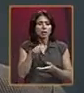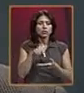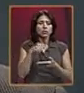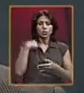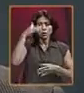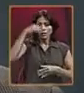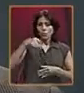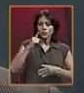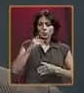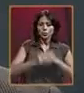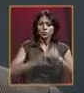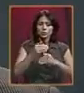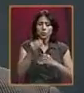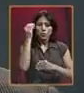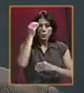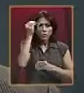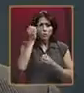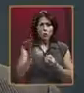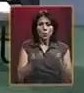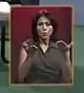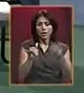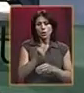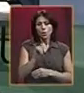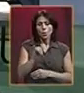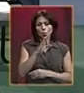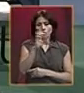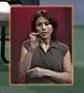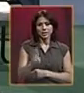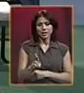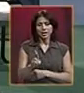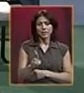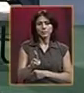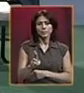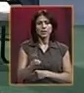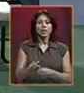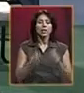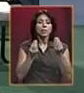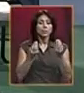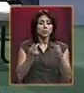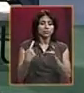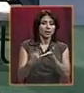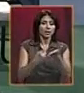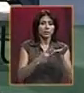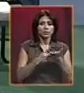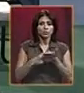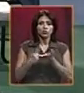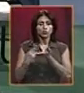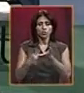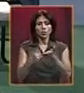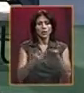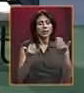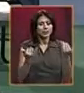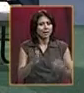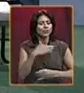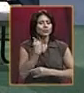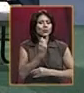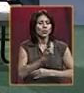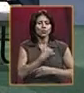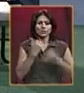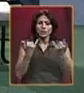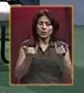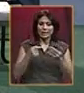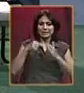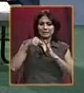un país, en este caso como Costa Rica. Y precisamente mucha de la discusión pues en la que ya estamos